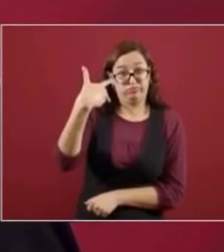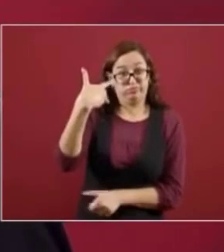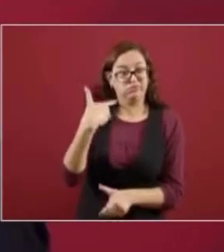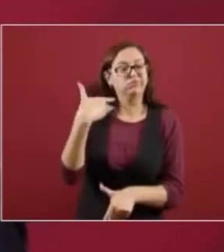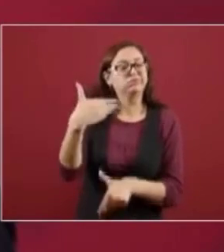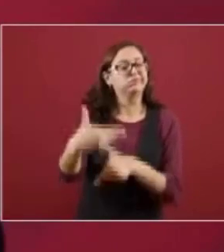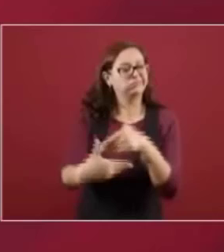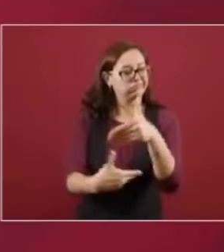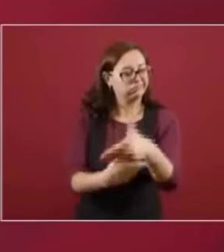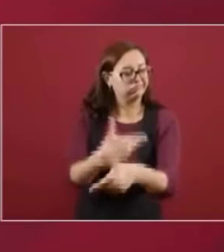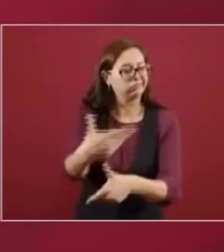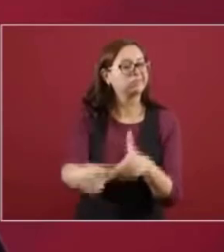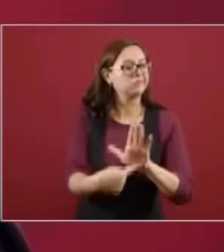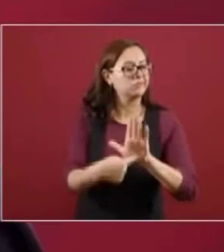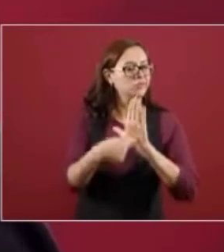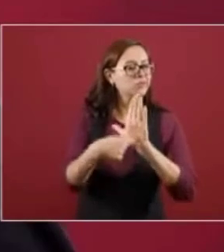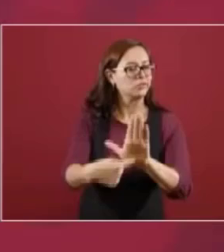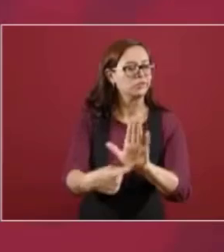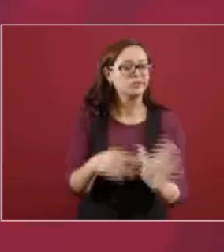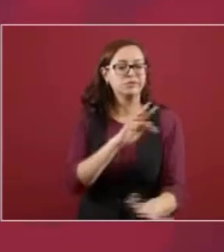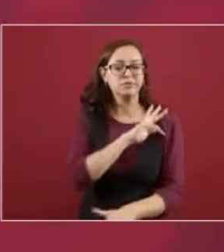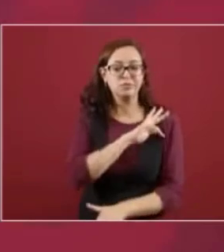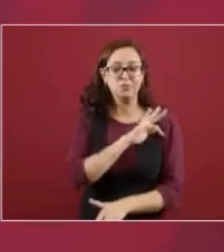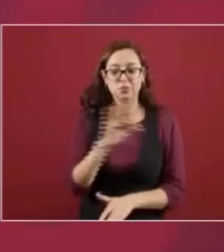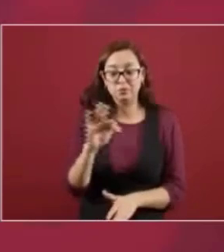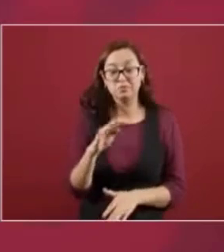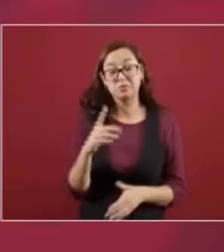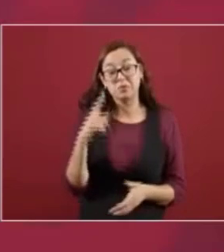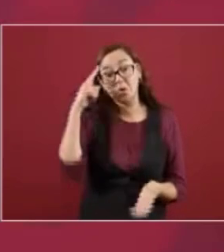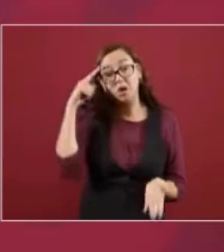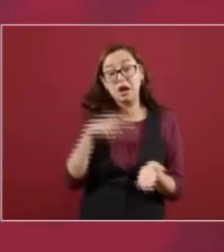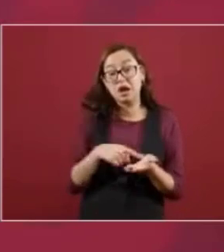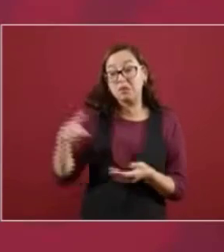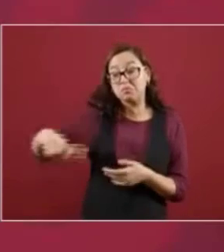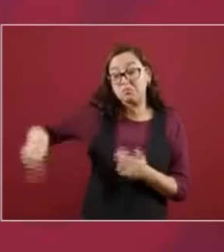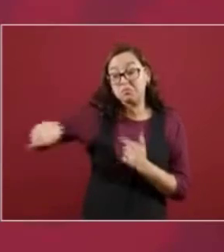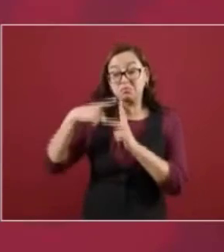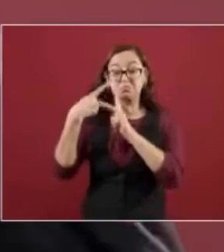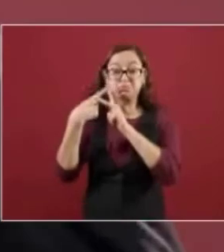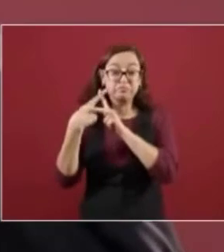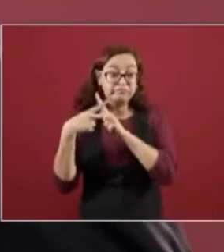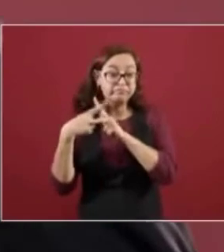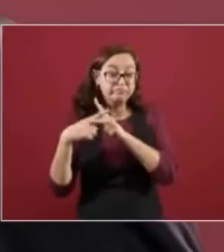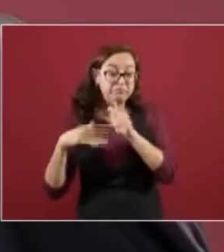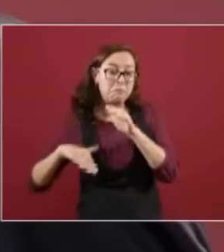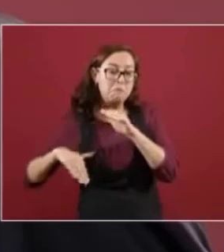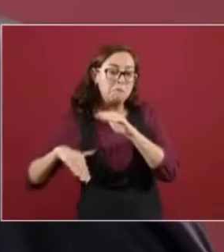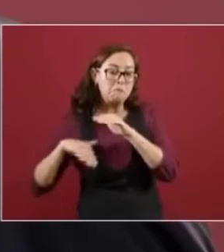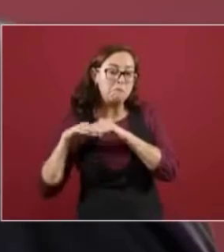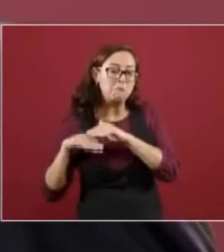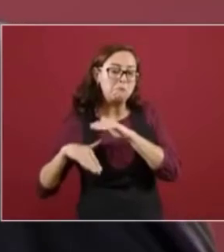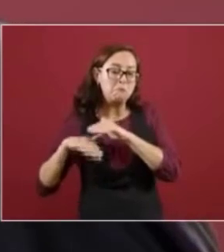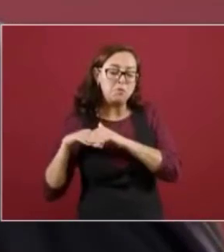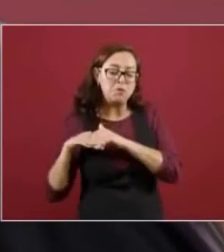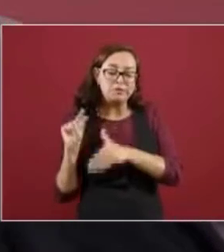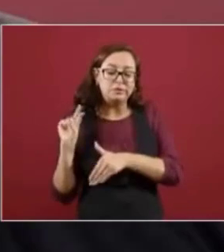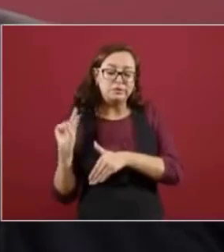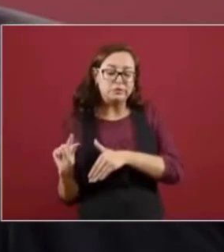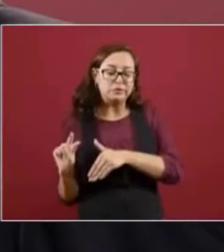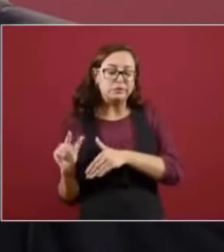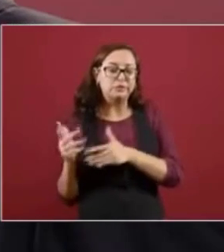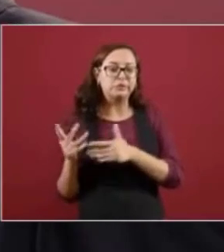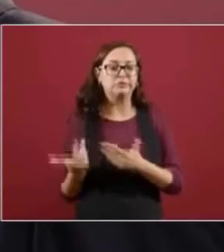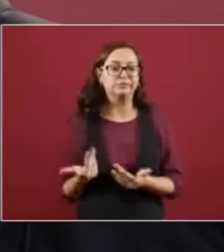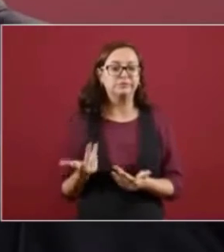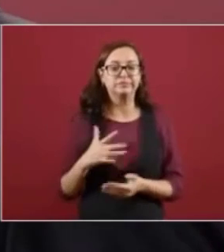yo creo que se quedaron corto en la proyección